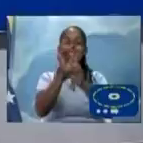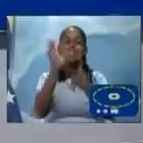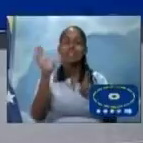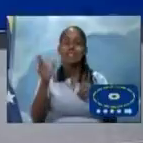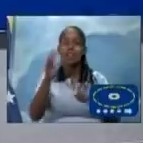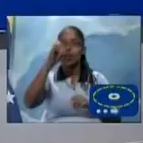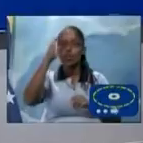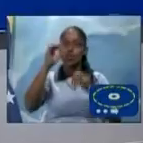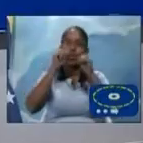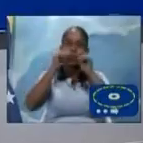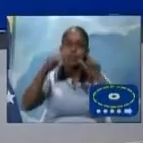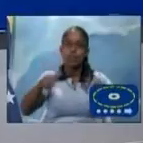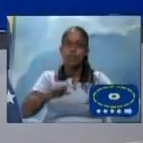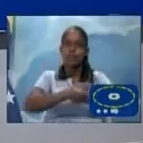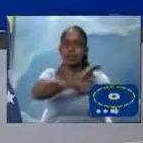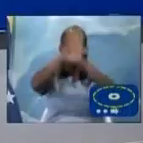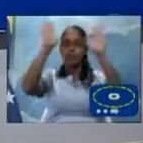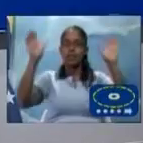esta mañana. Yeah.